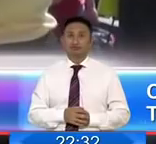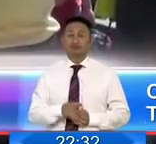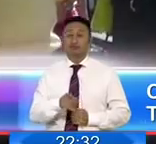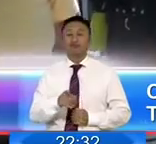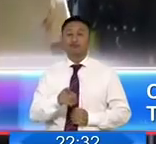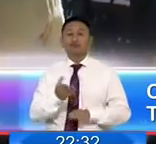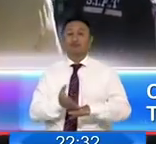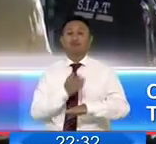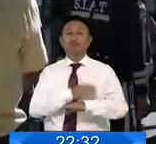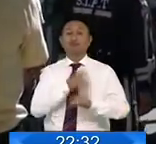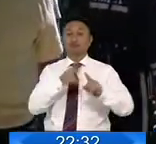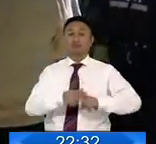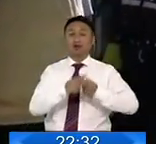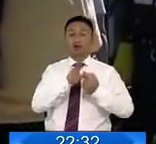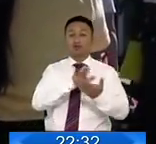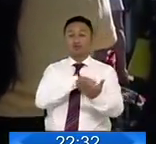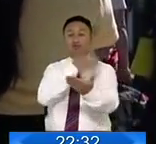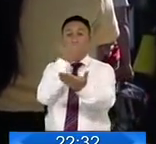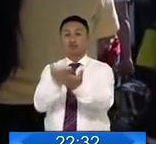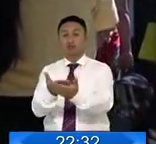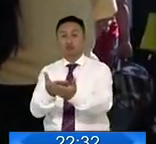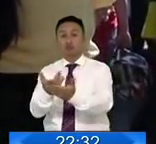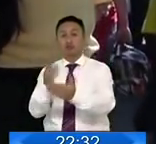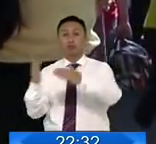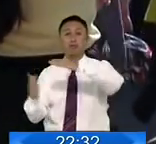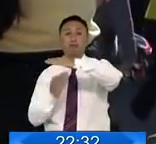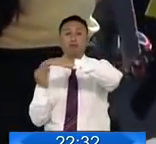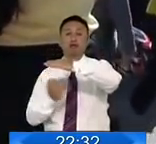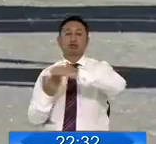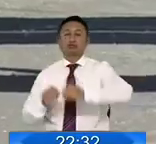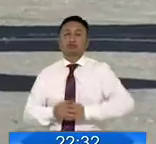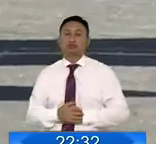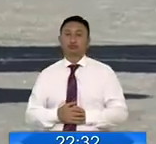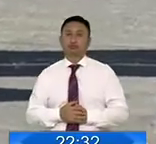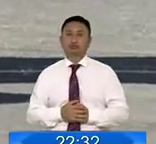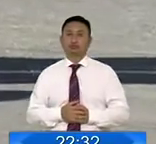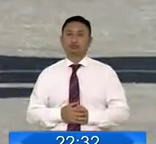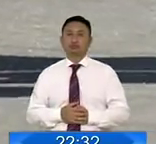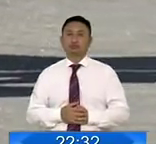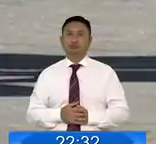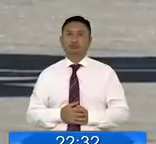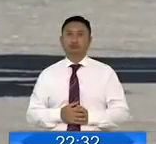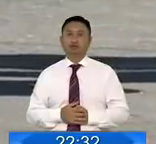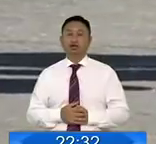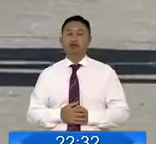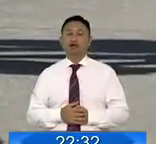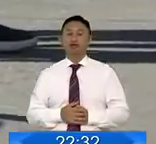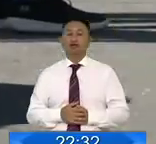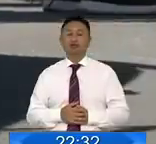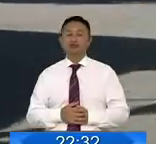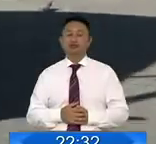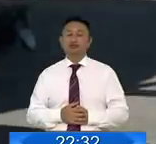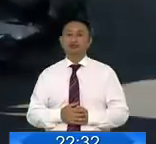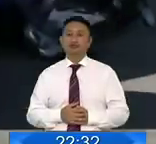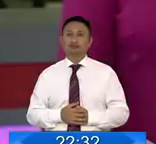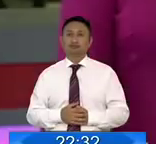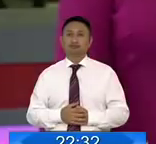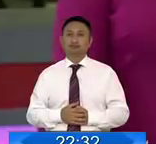destino inicial en dos ruedas era la ciudad de Baños. En Chimborazo, informó Darwin